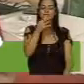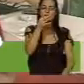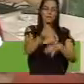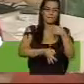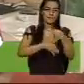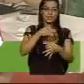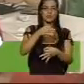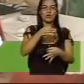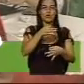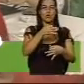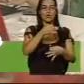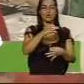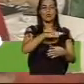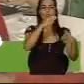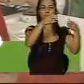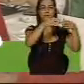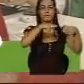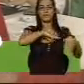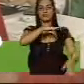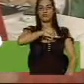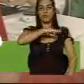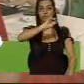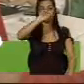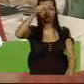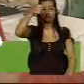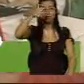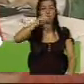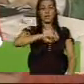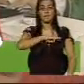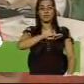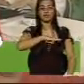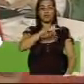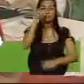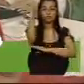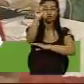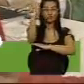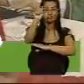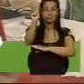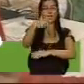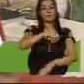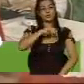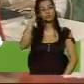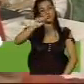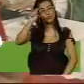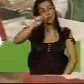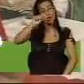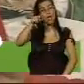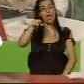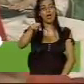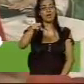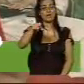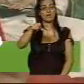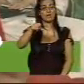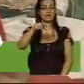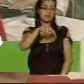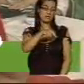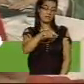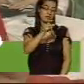desde el órgano superior de la gran misión Hijos de Venezuela, es para comunicarnos con los